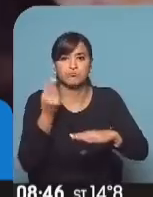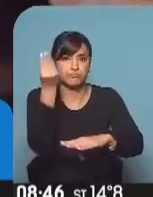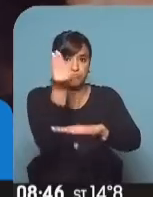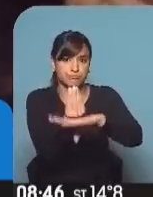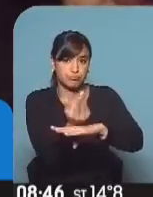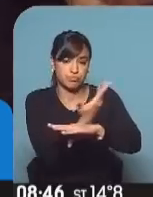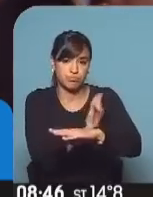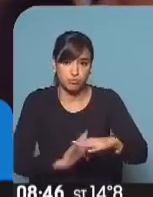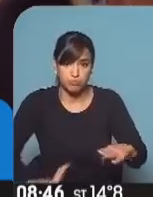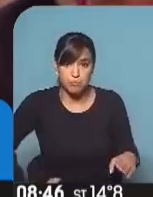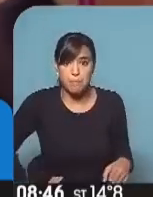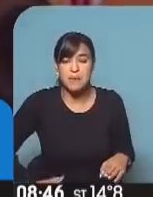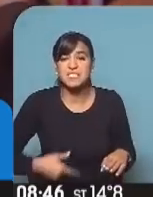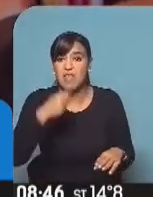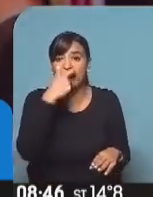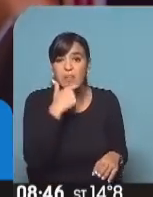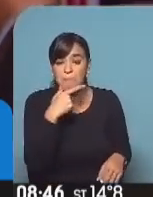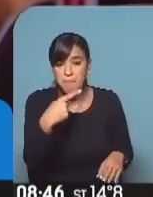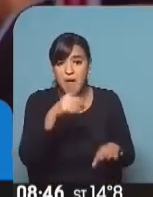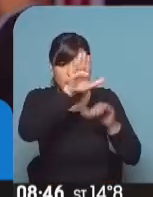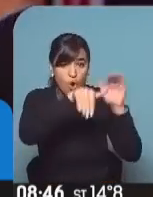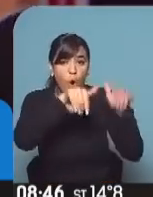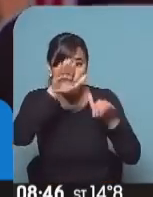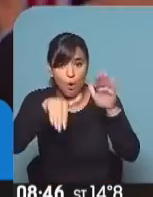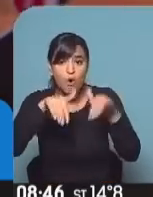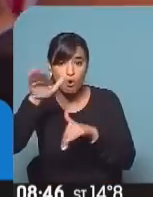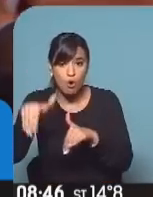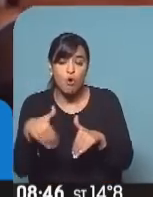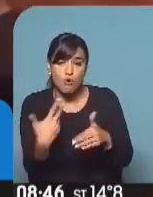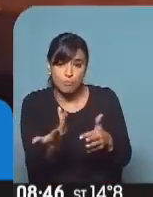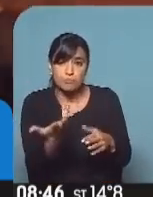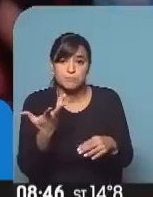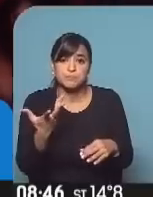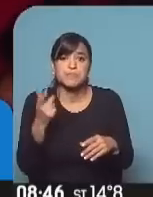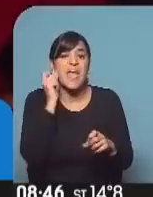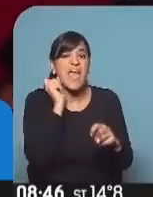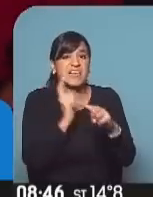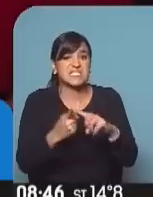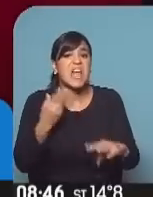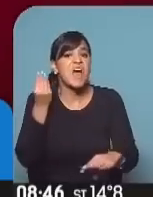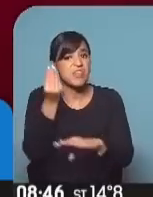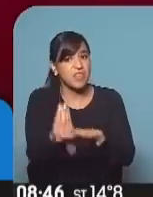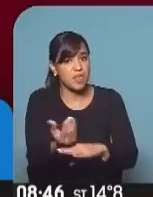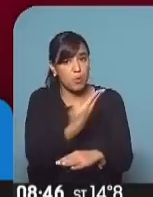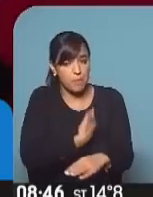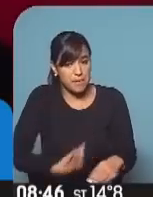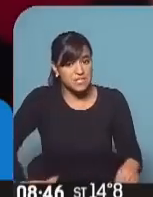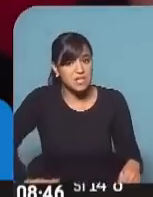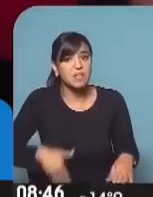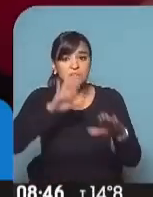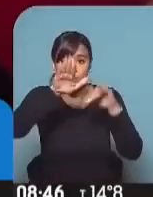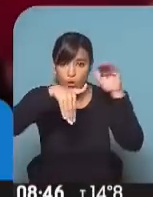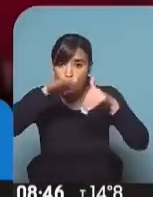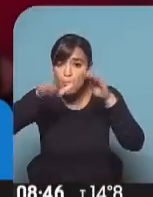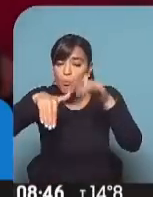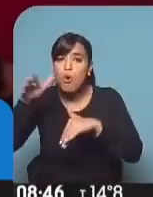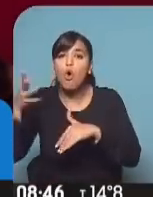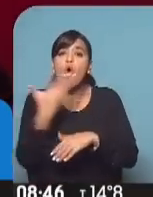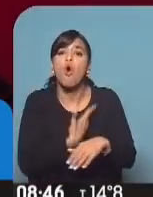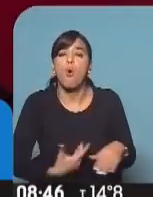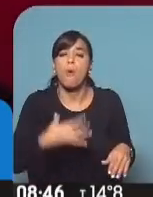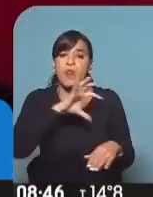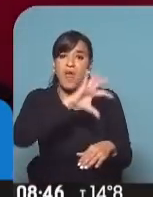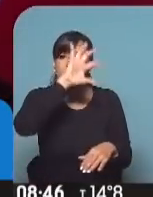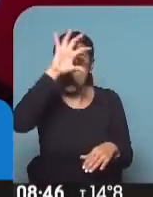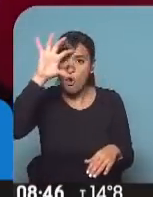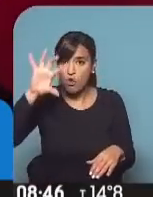gobierno el presidente macri convocó a los candidatos ex candidatos a presidente convocó a los gobernadores de